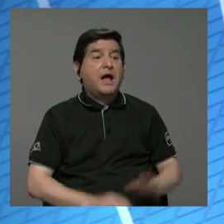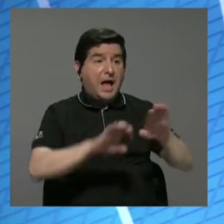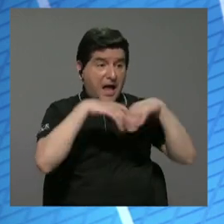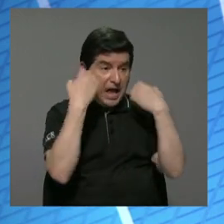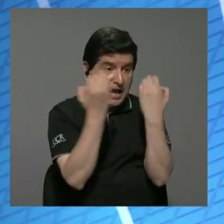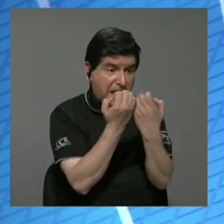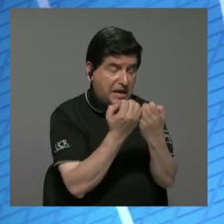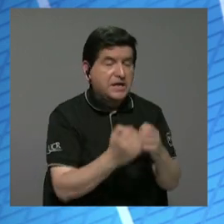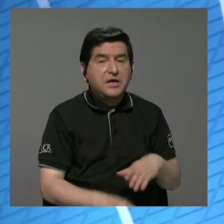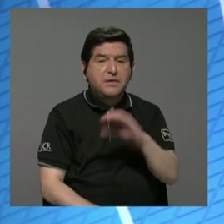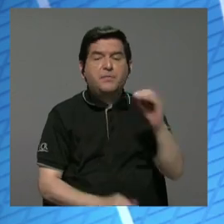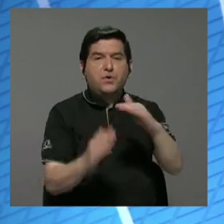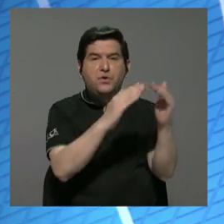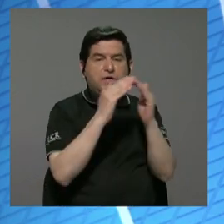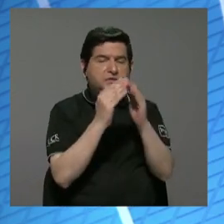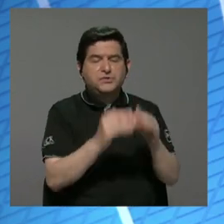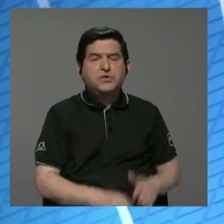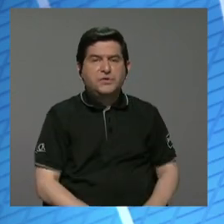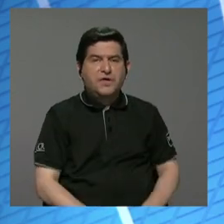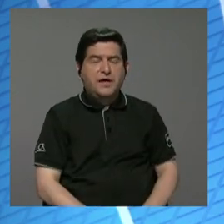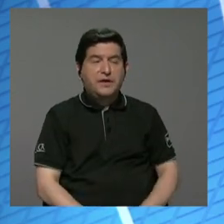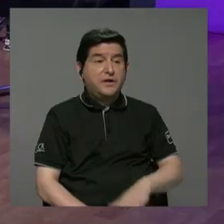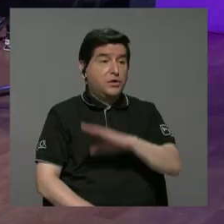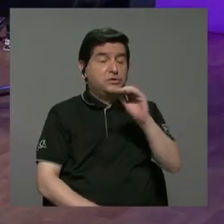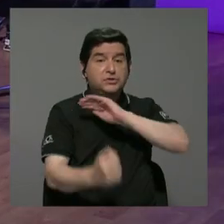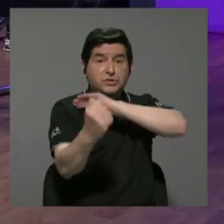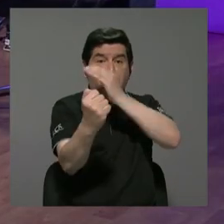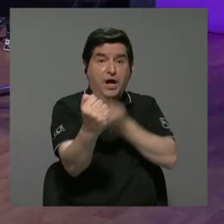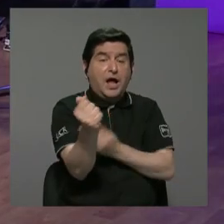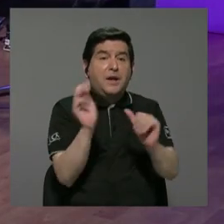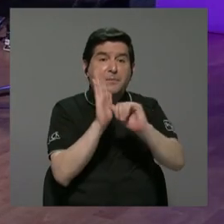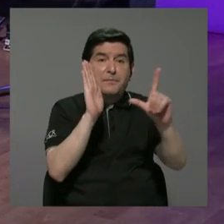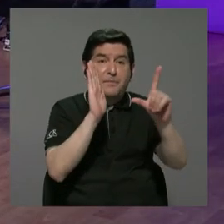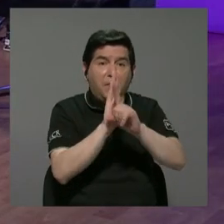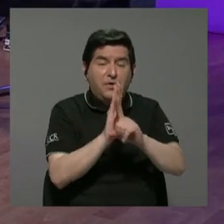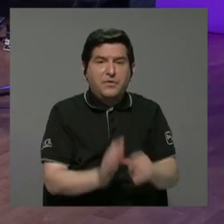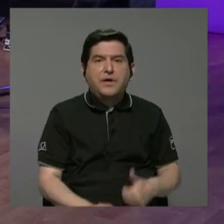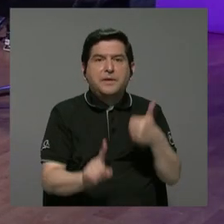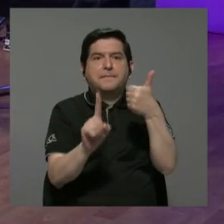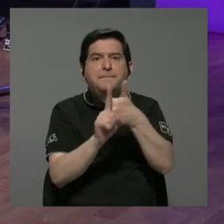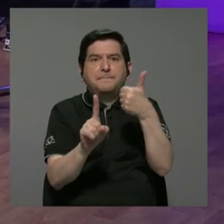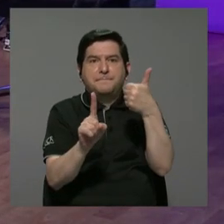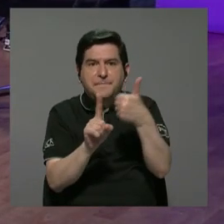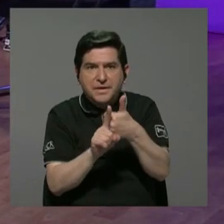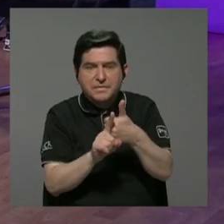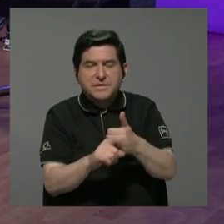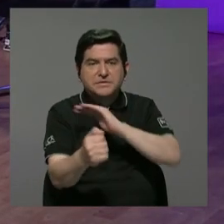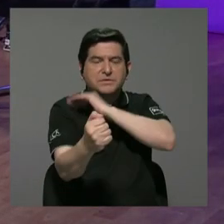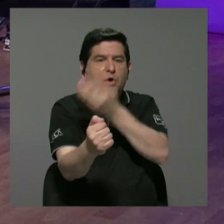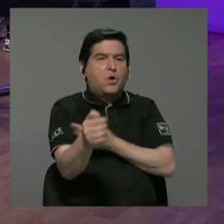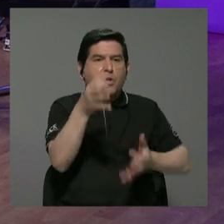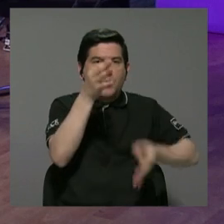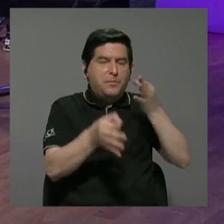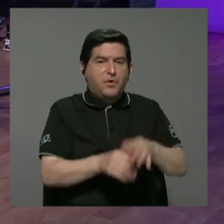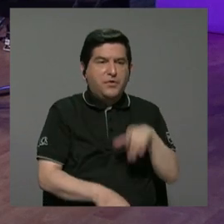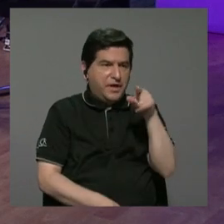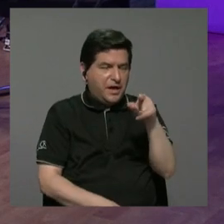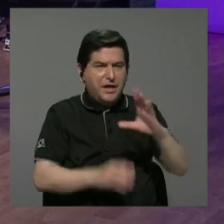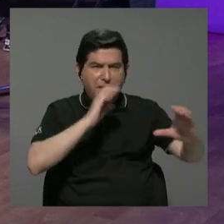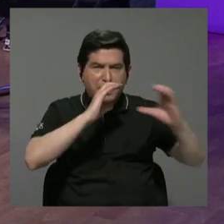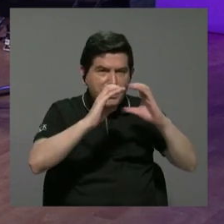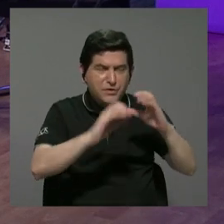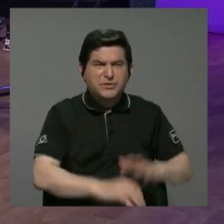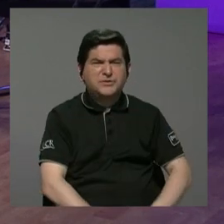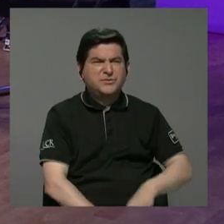se dirigen a la ciudadanía, se dirigen al poder legislativo, hasta la misma, ¿verdad?, al poder judicial, es